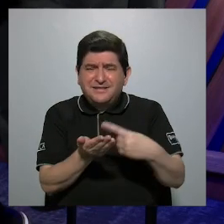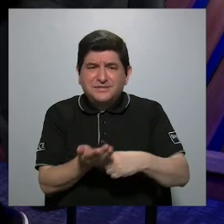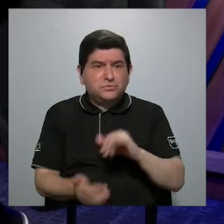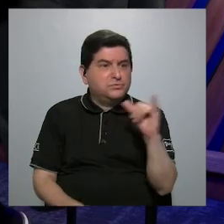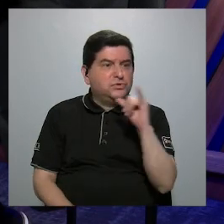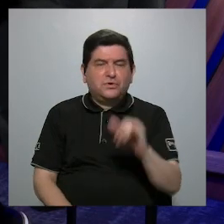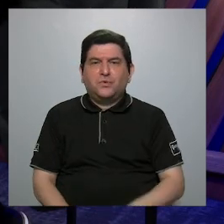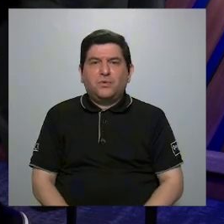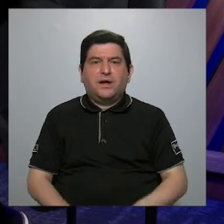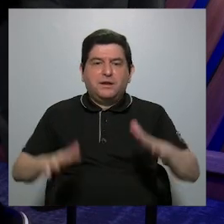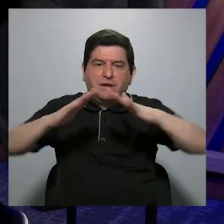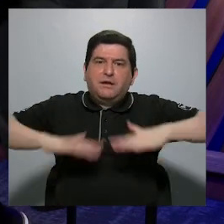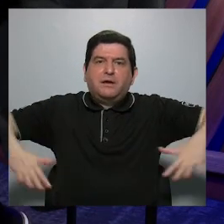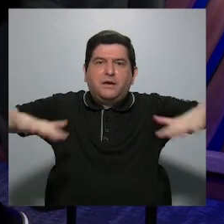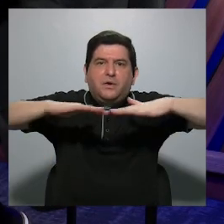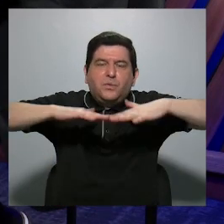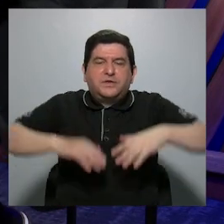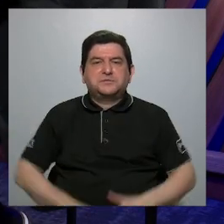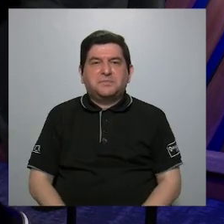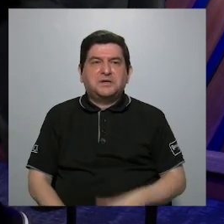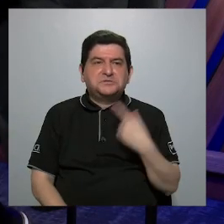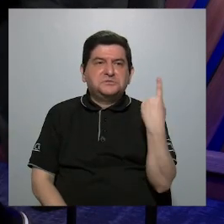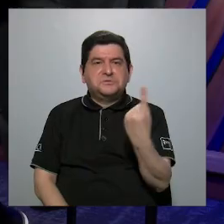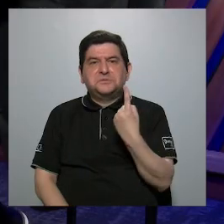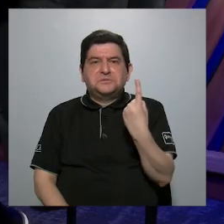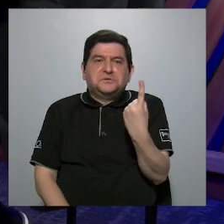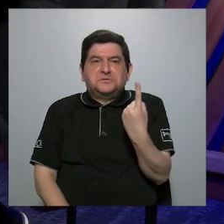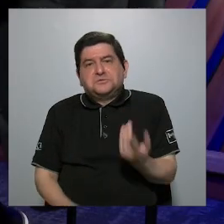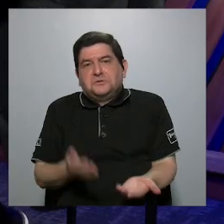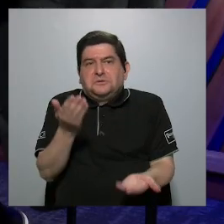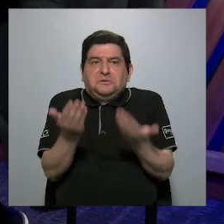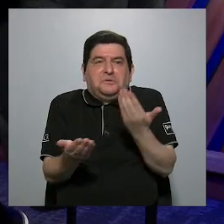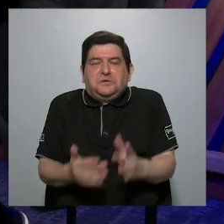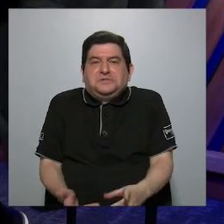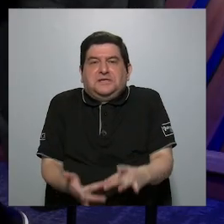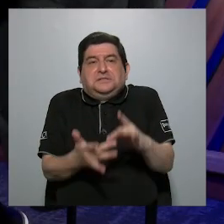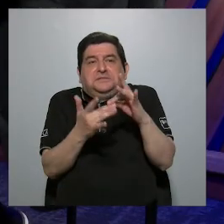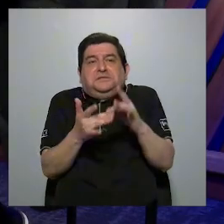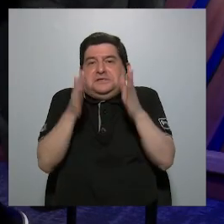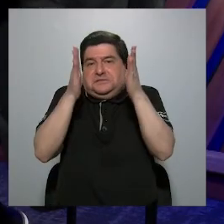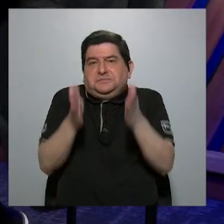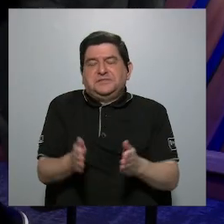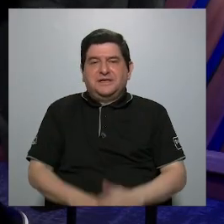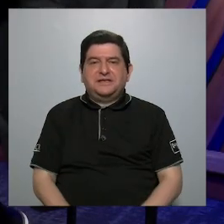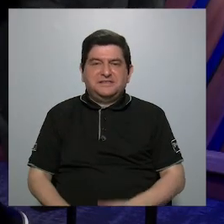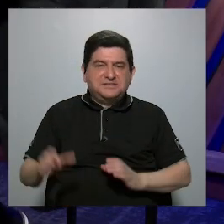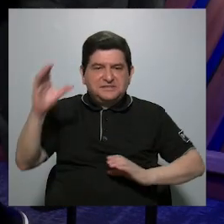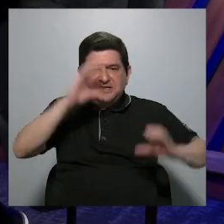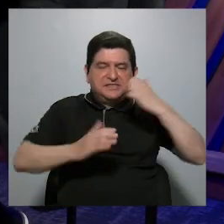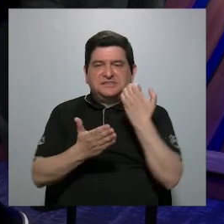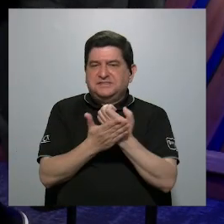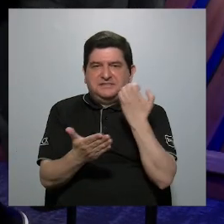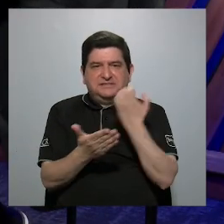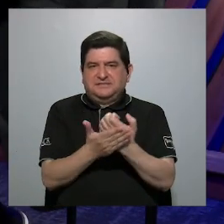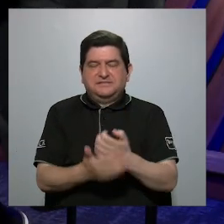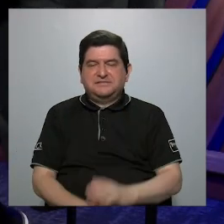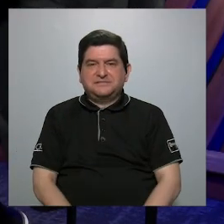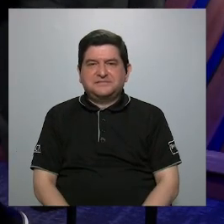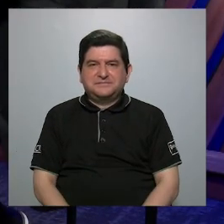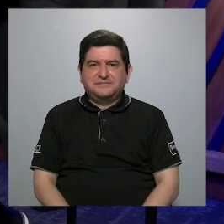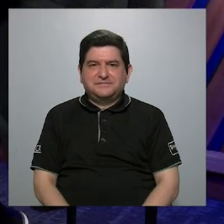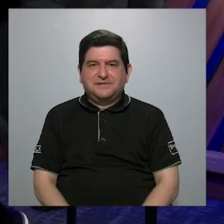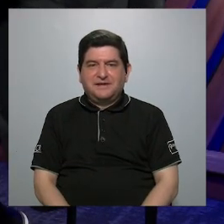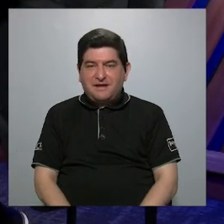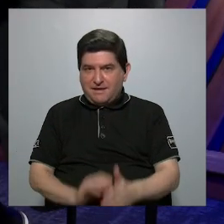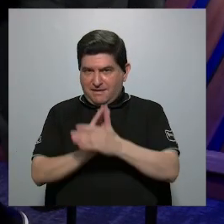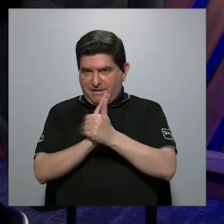discusión la tuviéramos en un ambiente meramente especializado de las ciencias económicas.